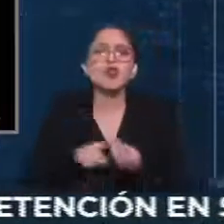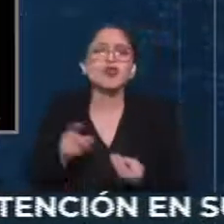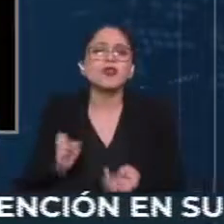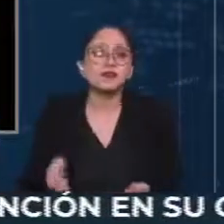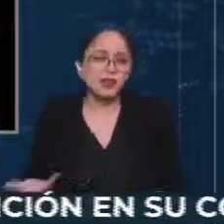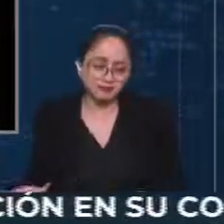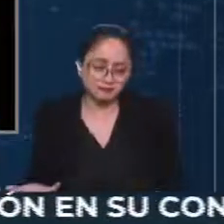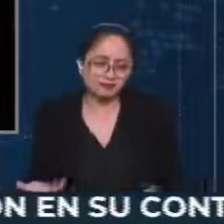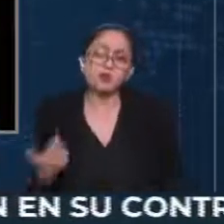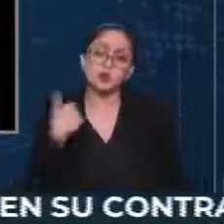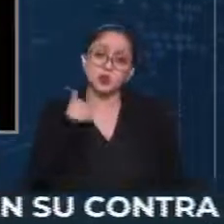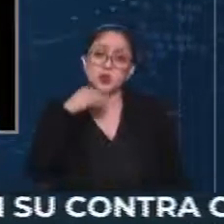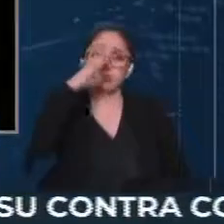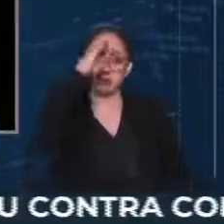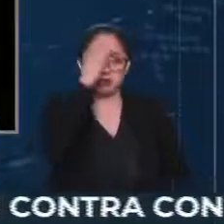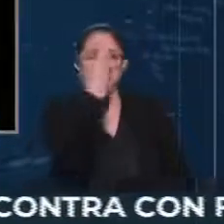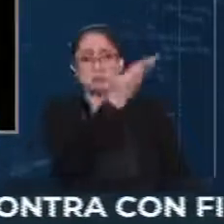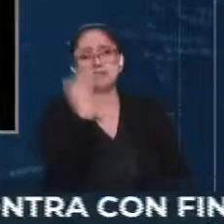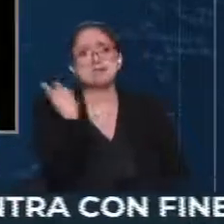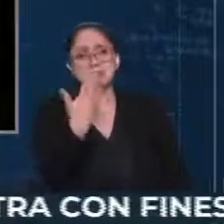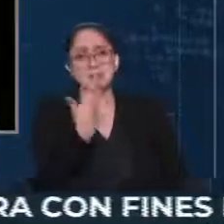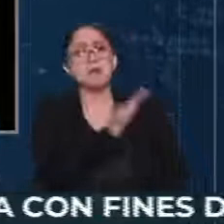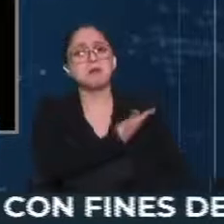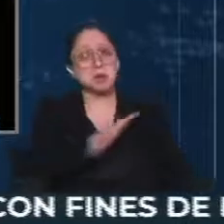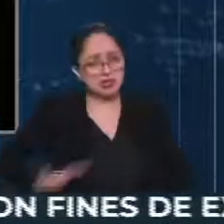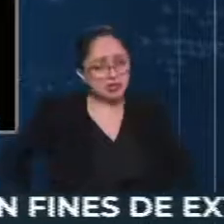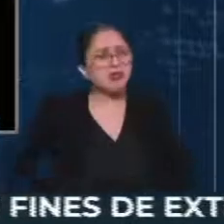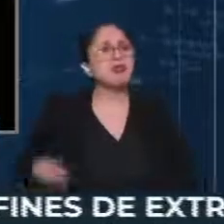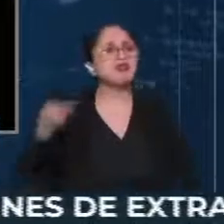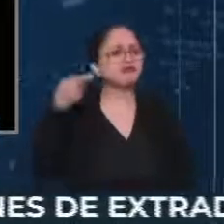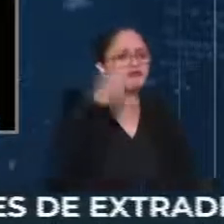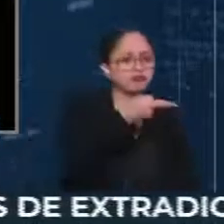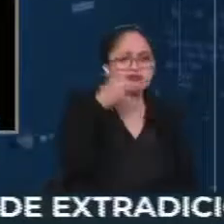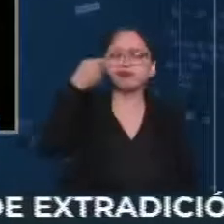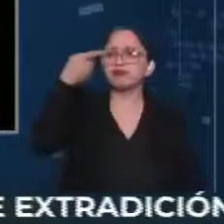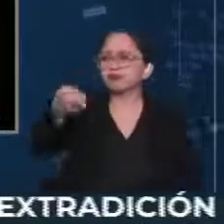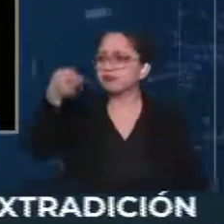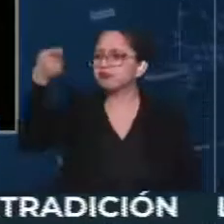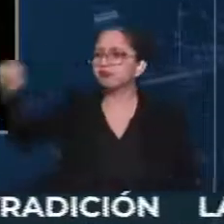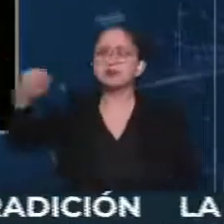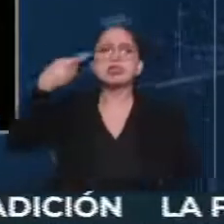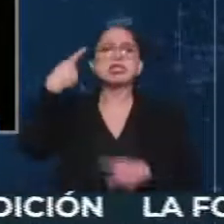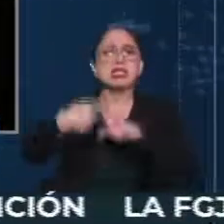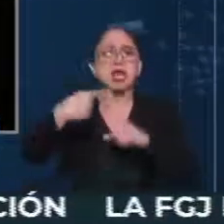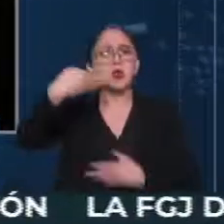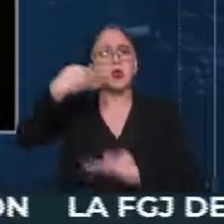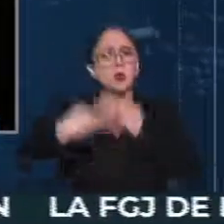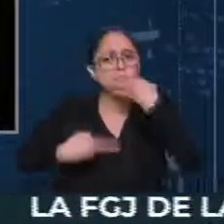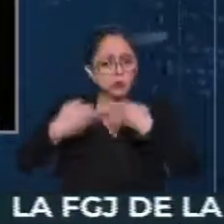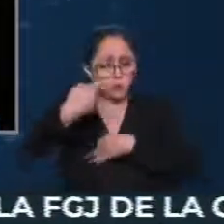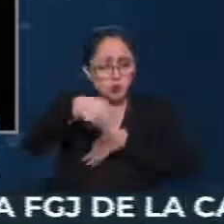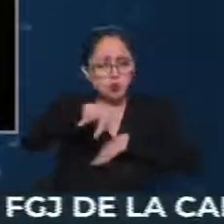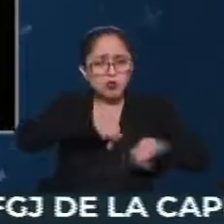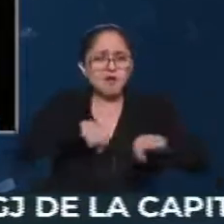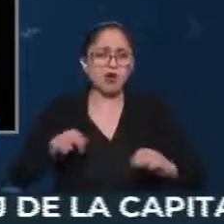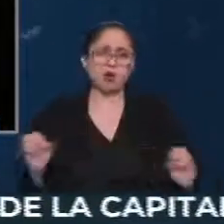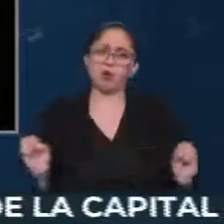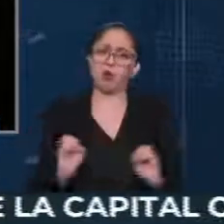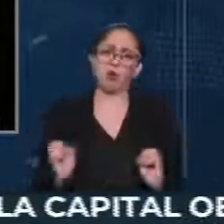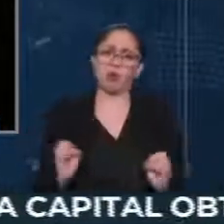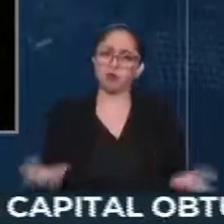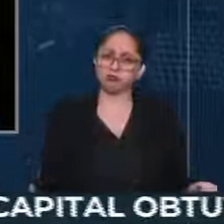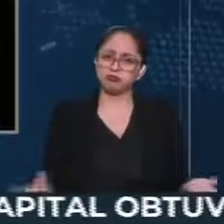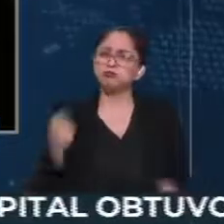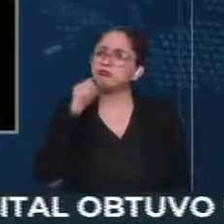en señalar a los jueces que no están haciendo su trabajo y a los mercenarios de la